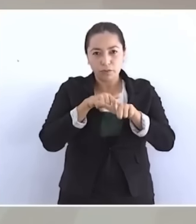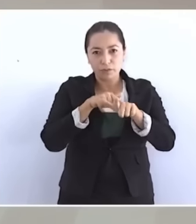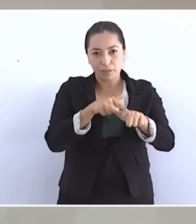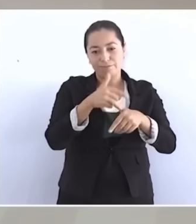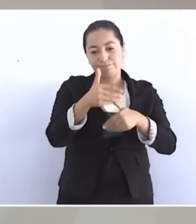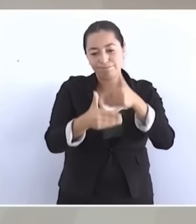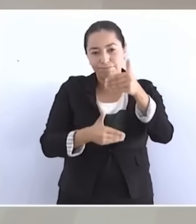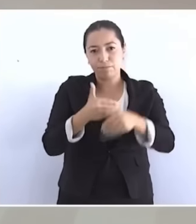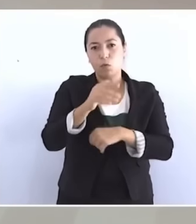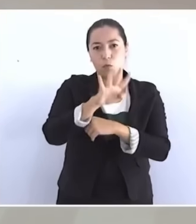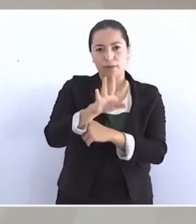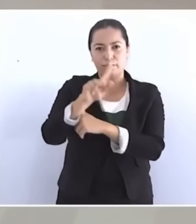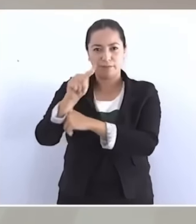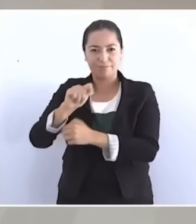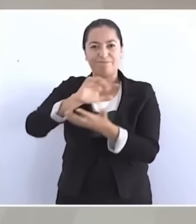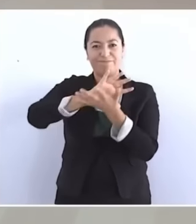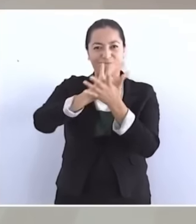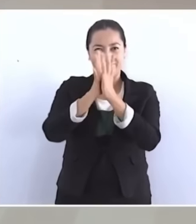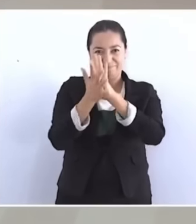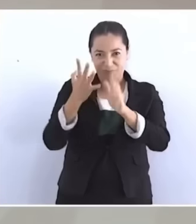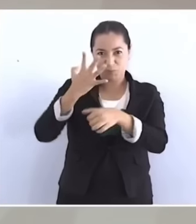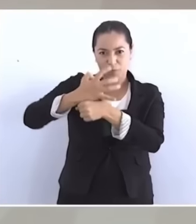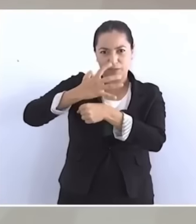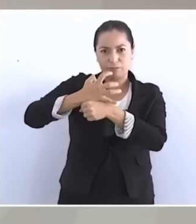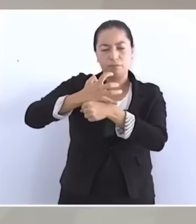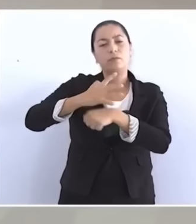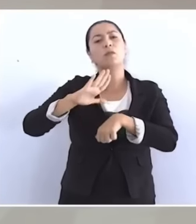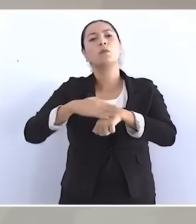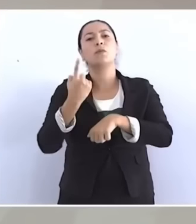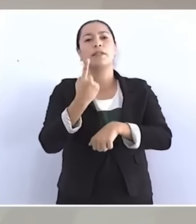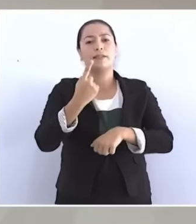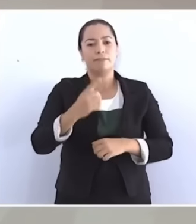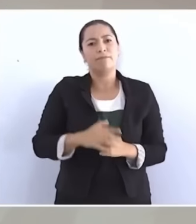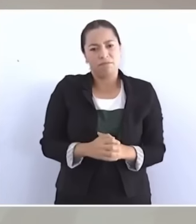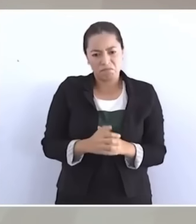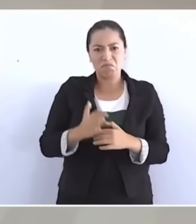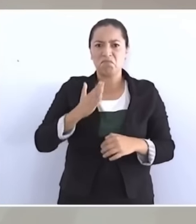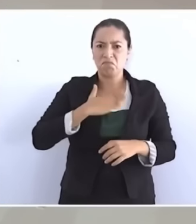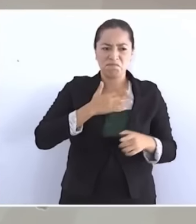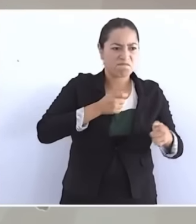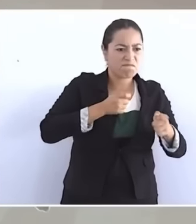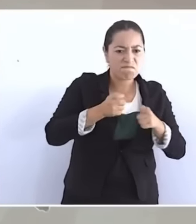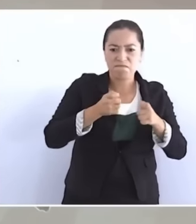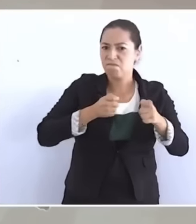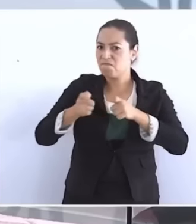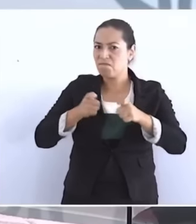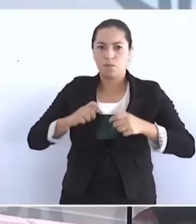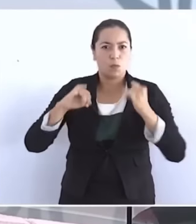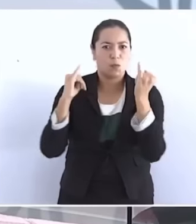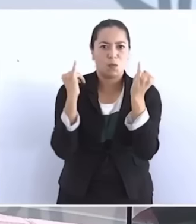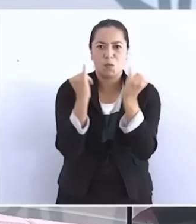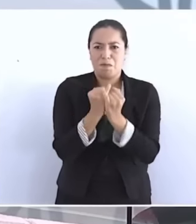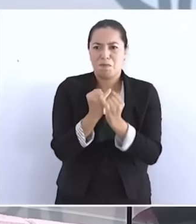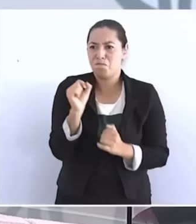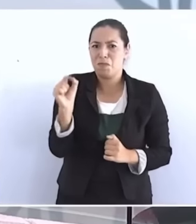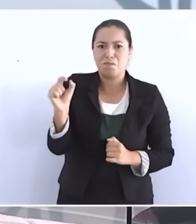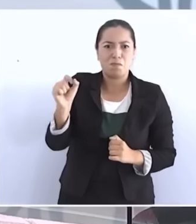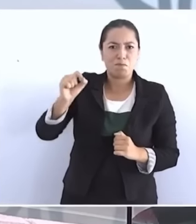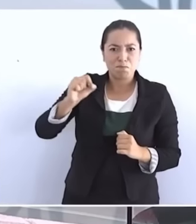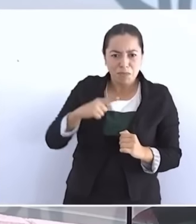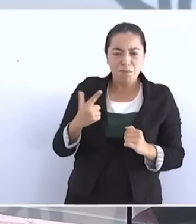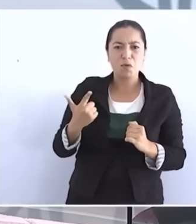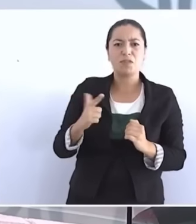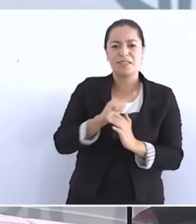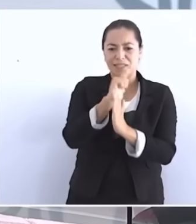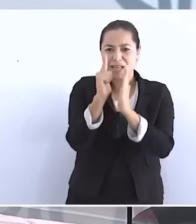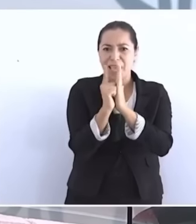Porque vamos a gobernar con los mismos principios, las causas que dieron origen